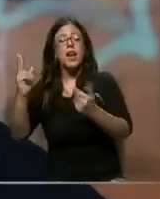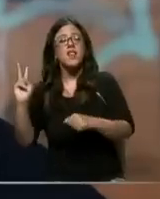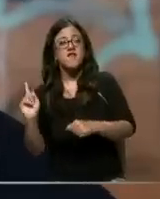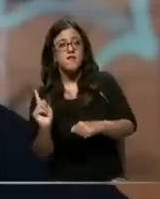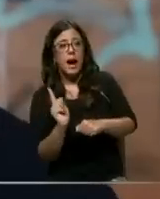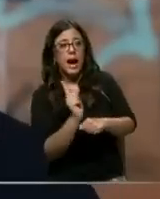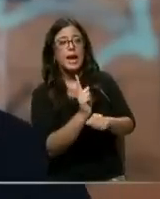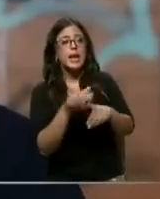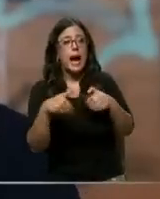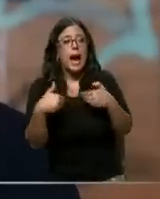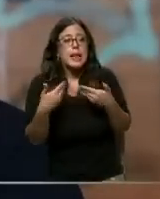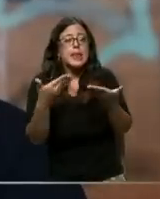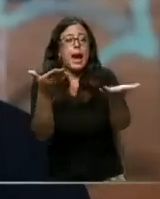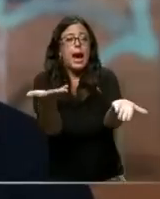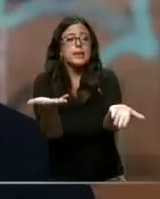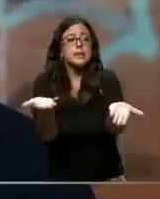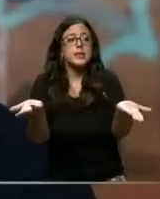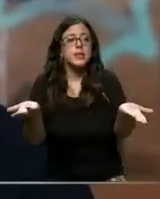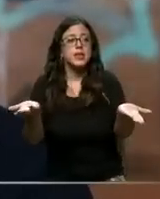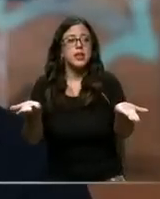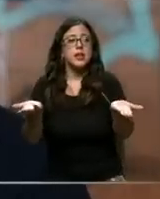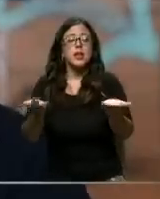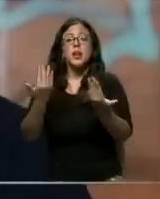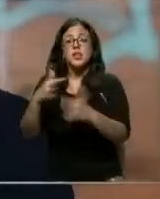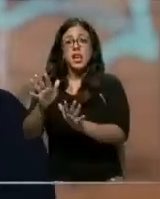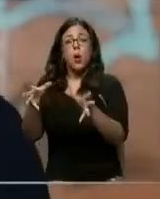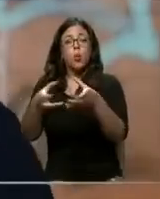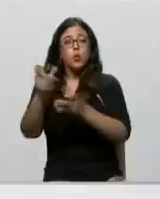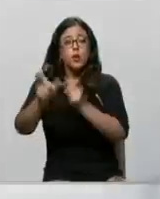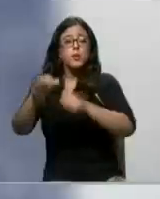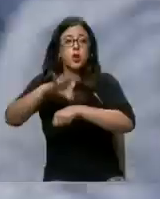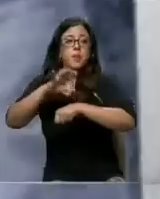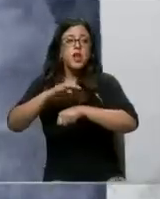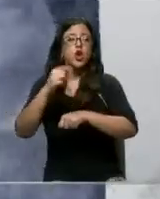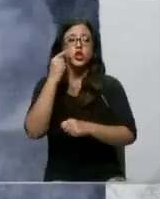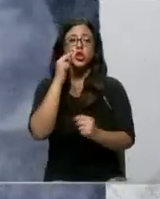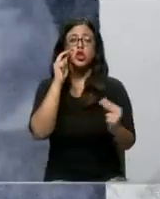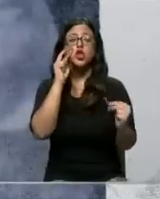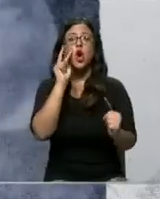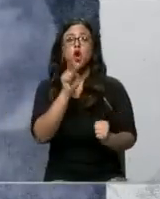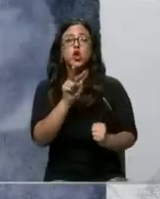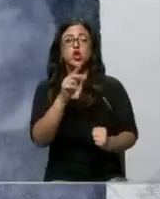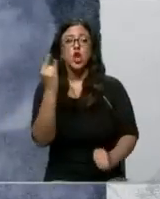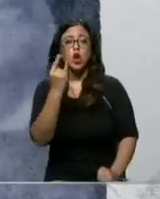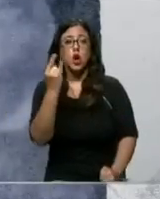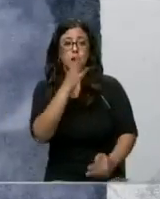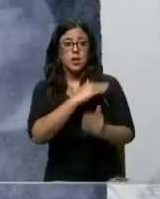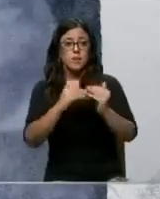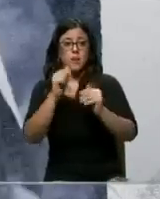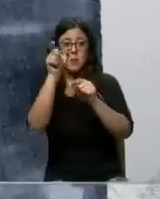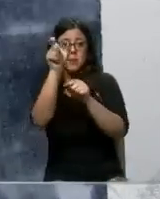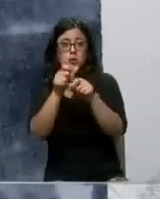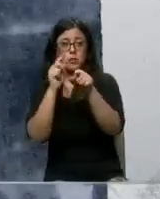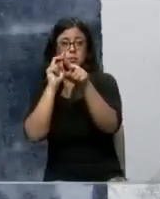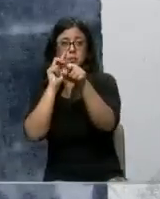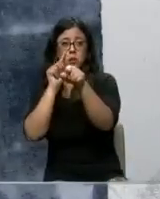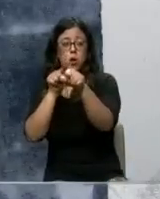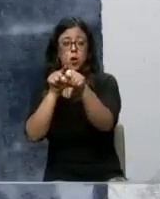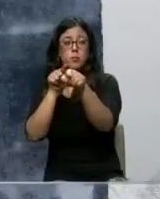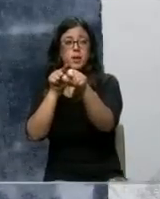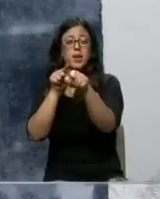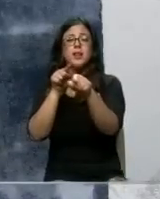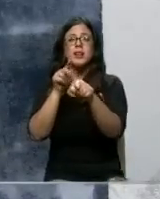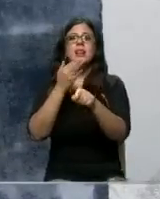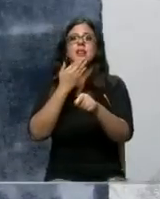médicos concertados, ya sea porque se conocían de la universidad, como en el caso de Manfred Jürgensen, también cumplían otras